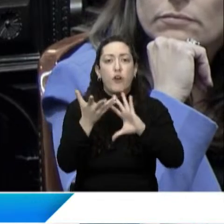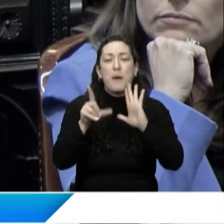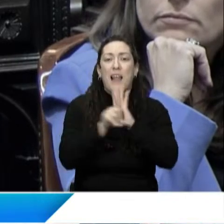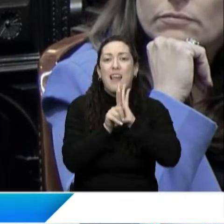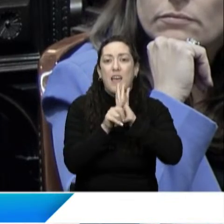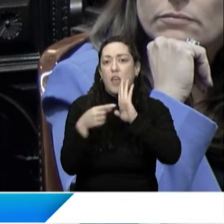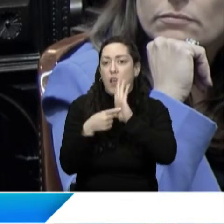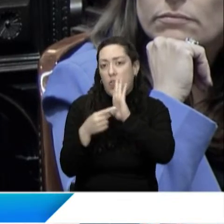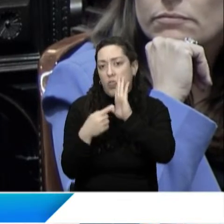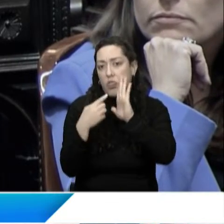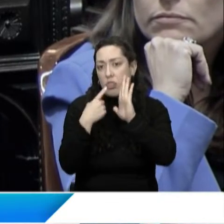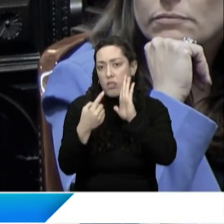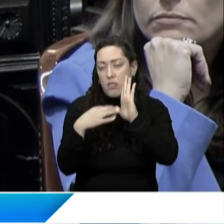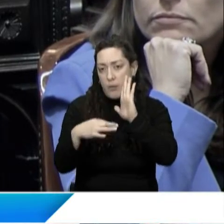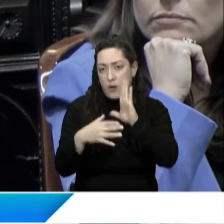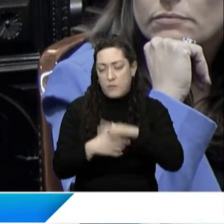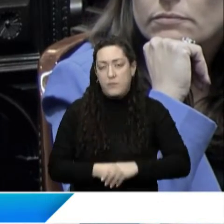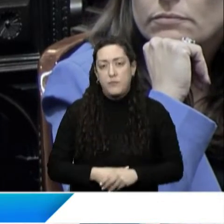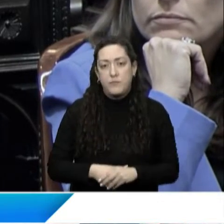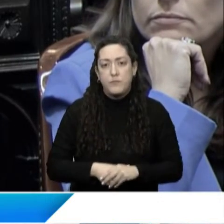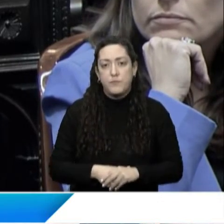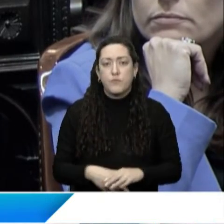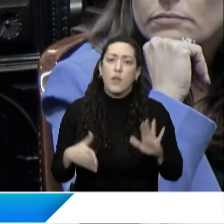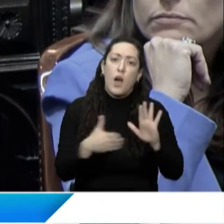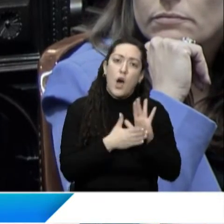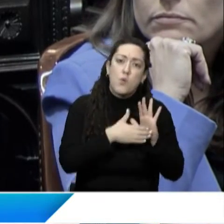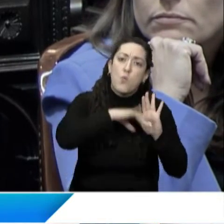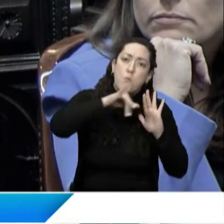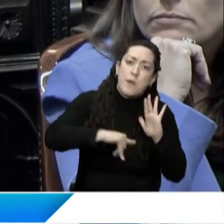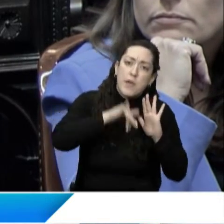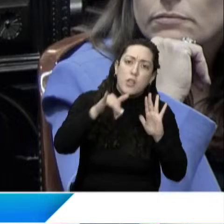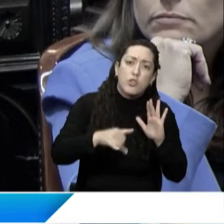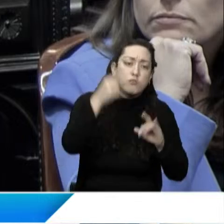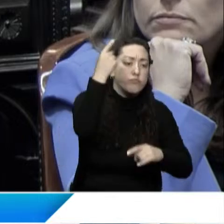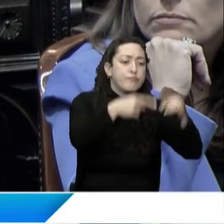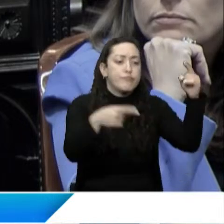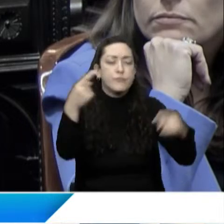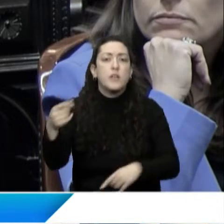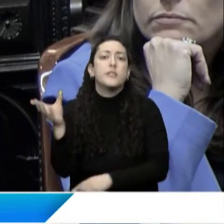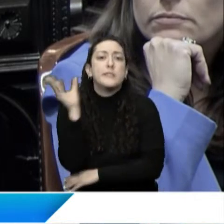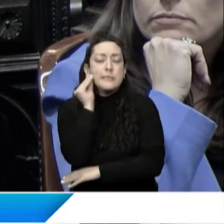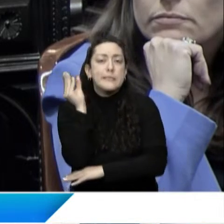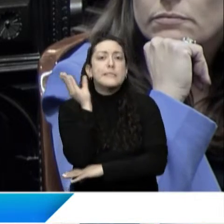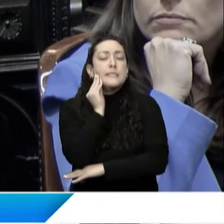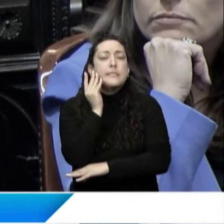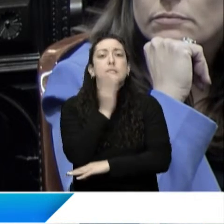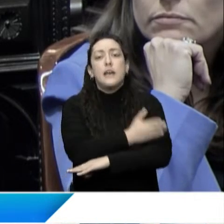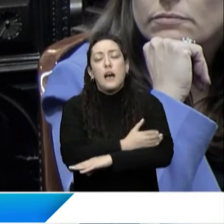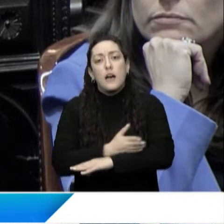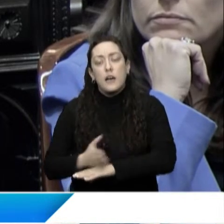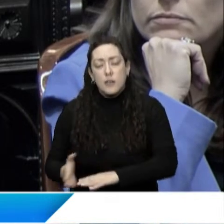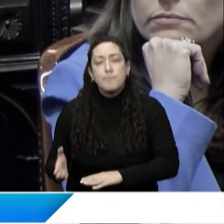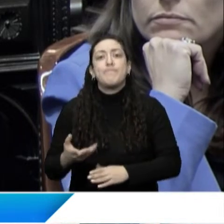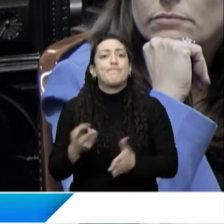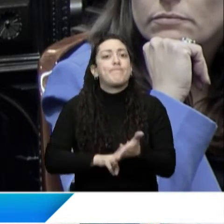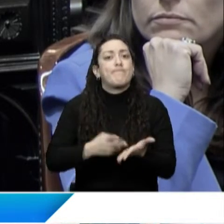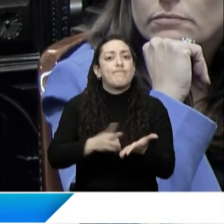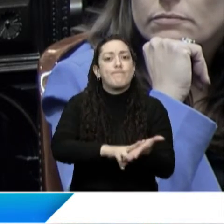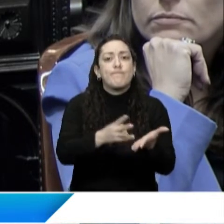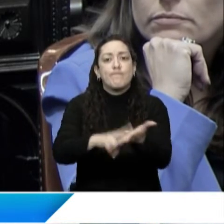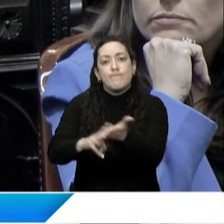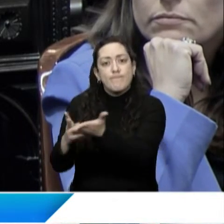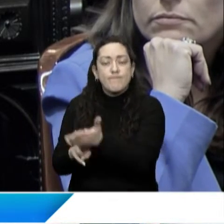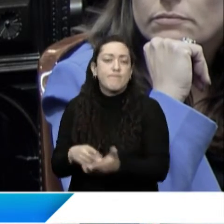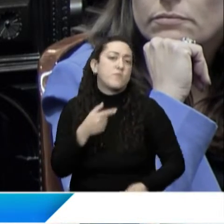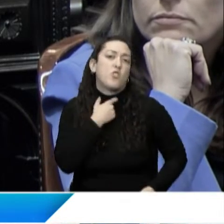por ley. He escuchado muchos argumentos Y la verdad que no quiero reiterar expresiones